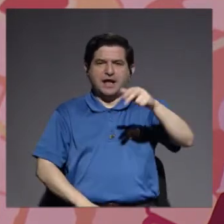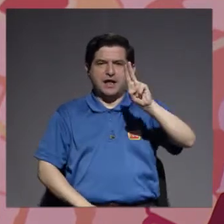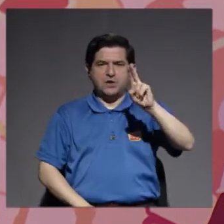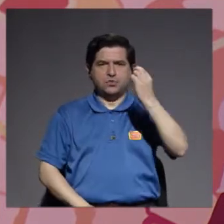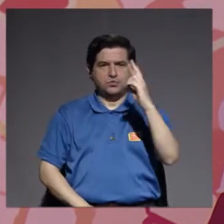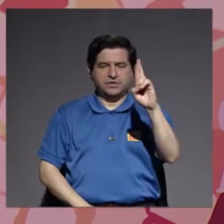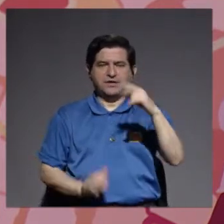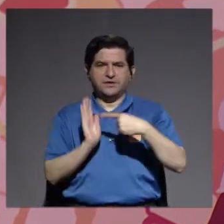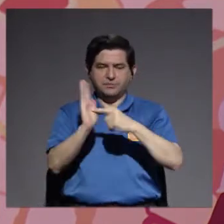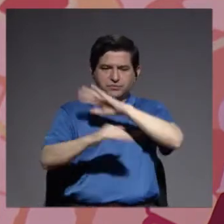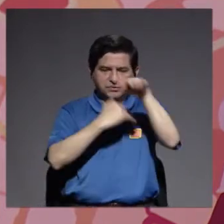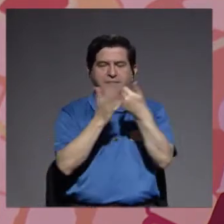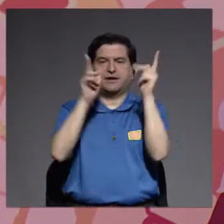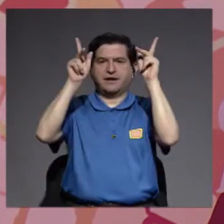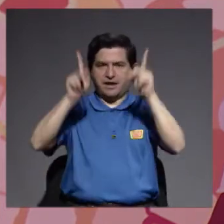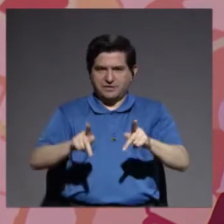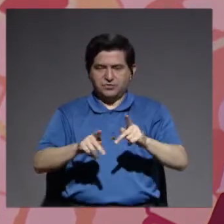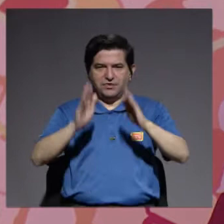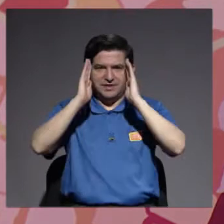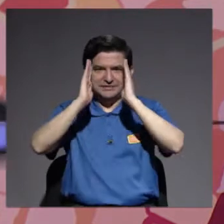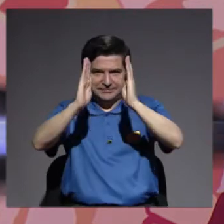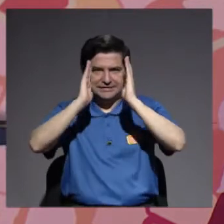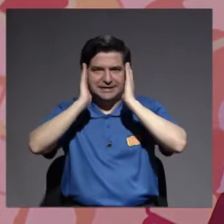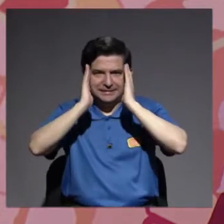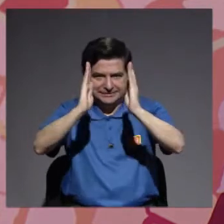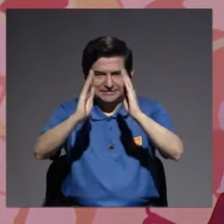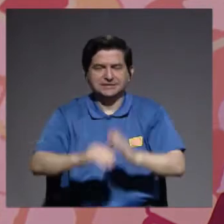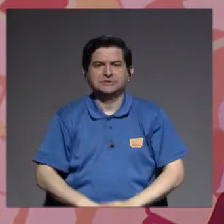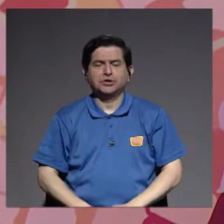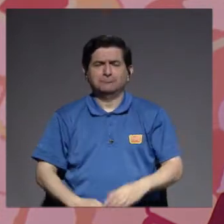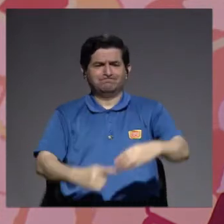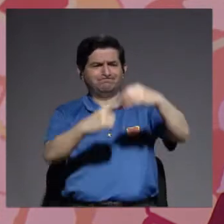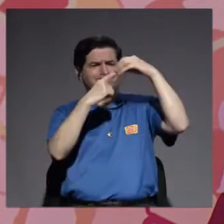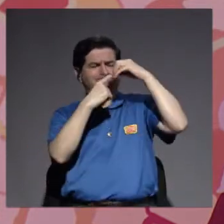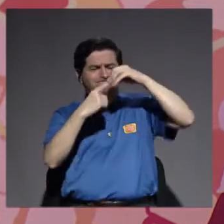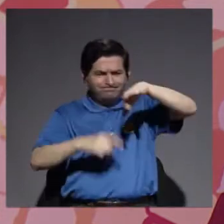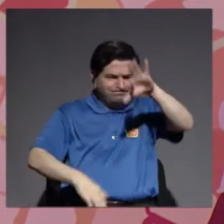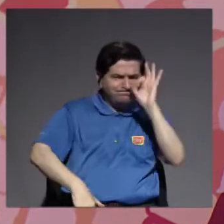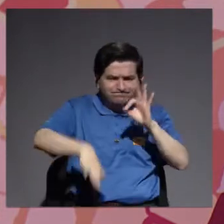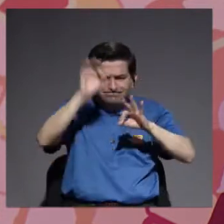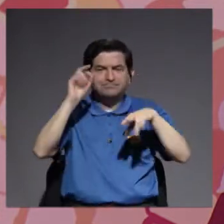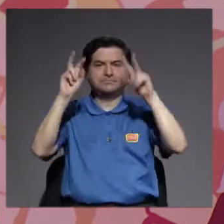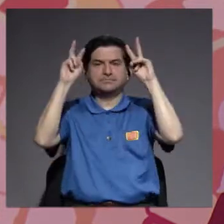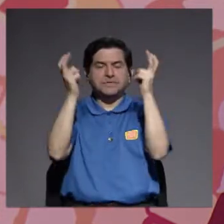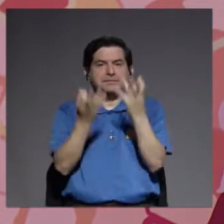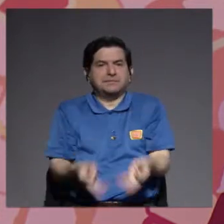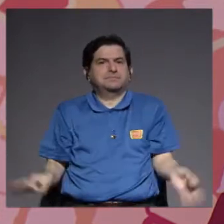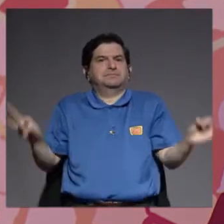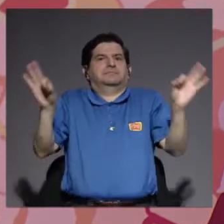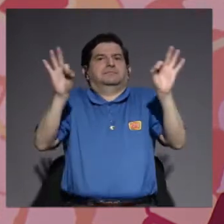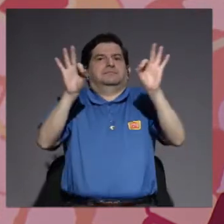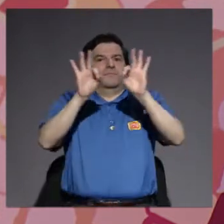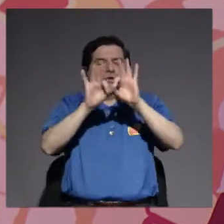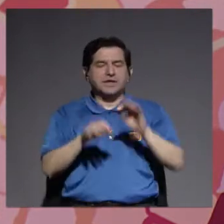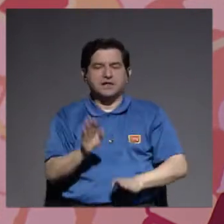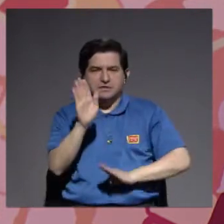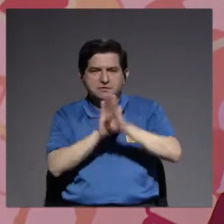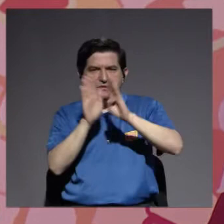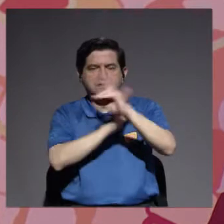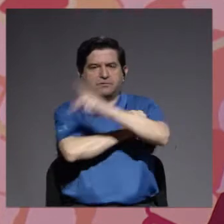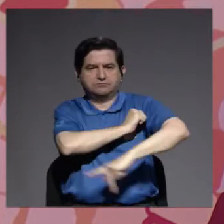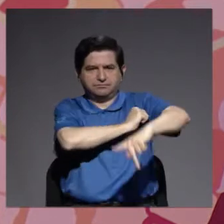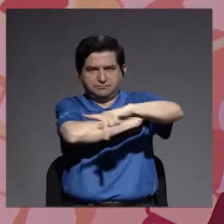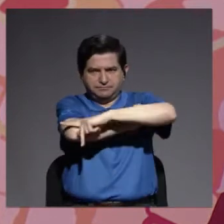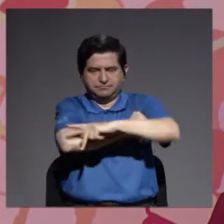para llevar a todas las personas que nos sintonizan los principales hallazgos de un tema indispensable para el desarrollo del